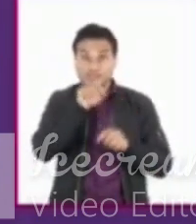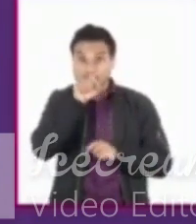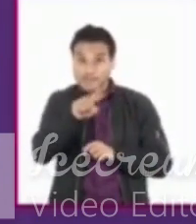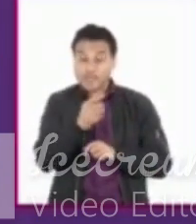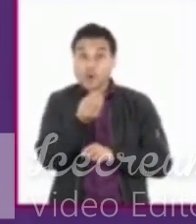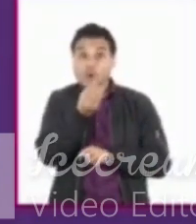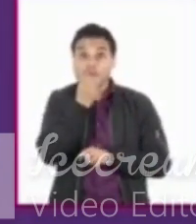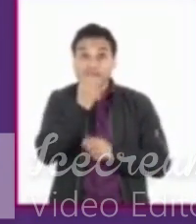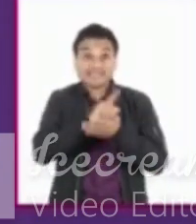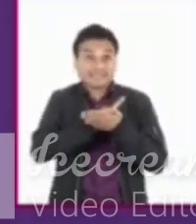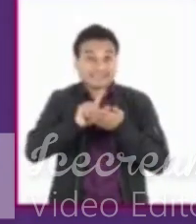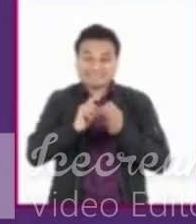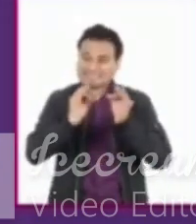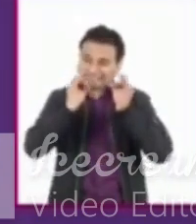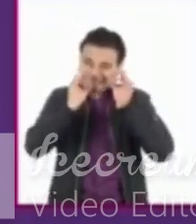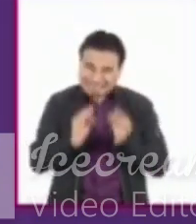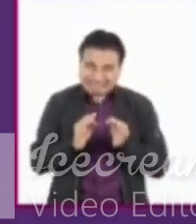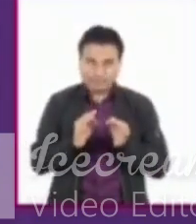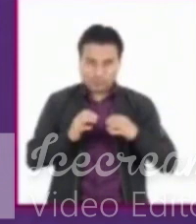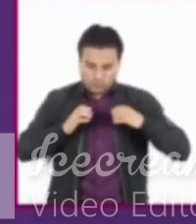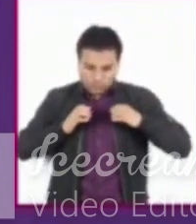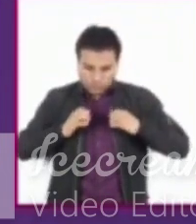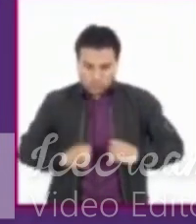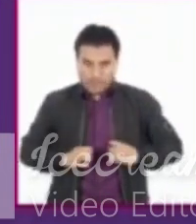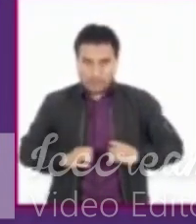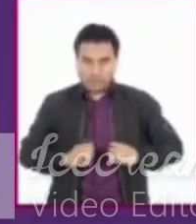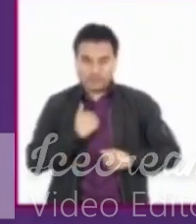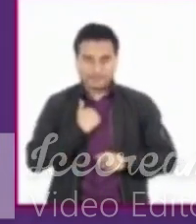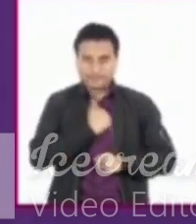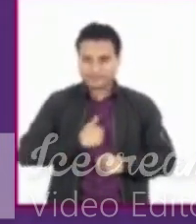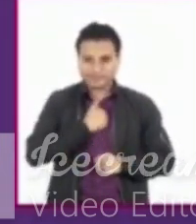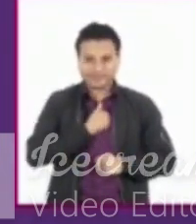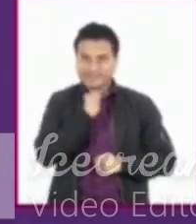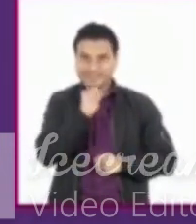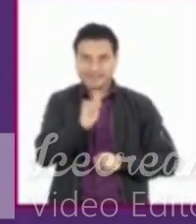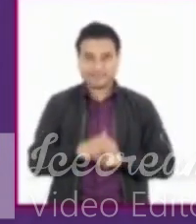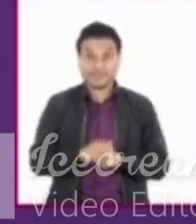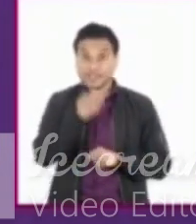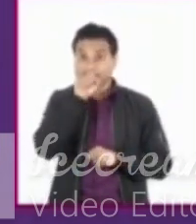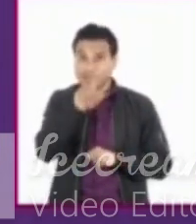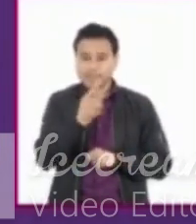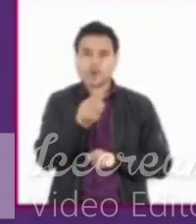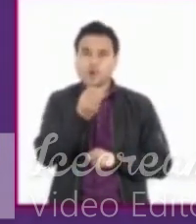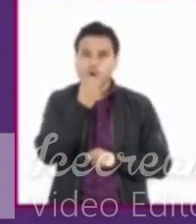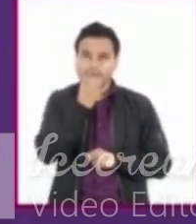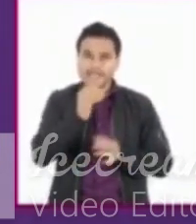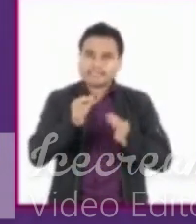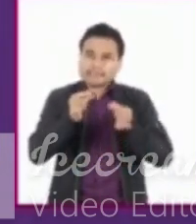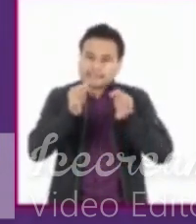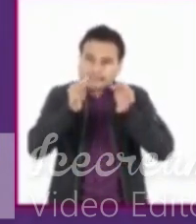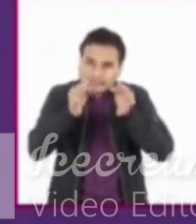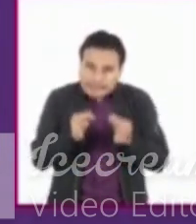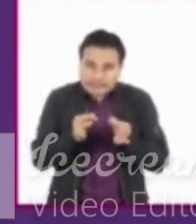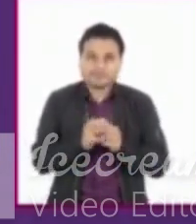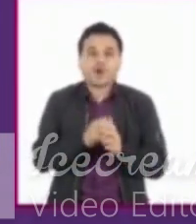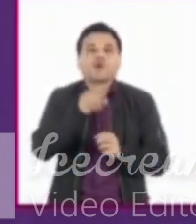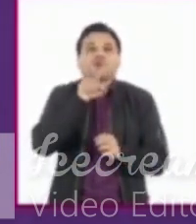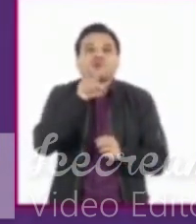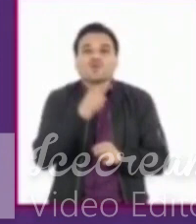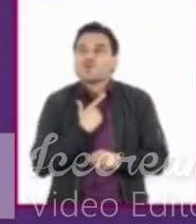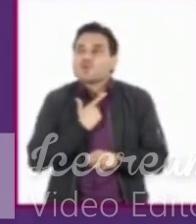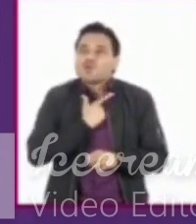es, que no cause daño al organismo. Y sobre todo, adecuada, es decir, que sea de acuerdo a los gustos,